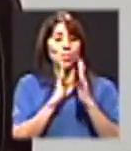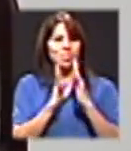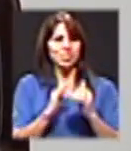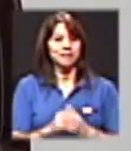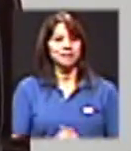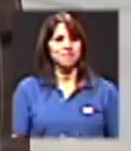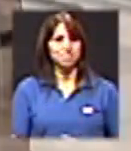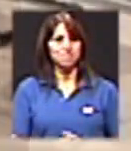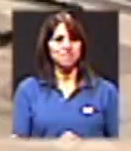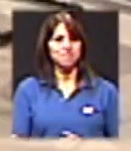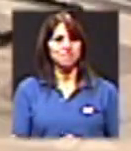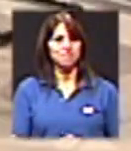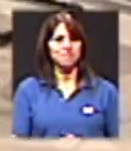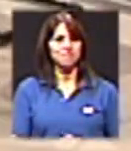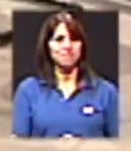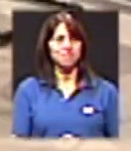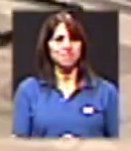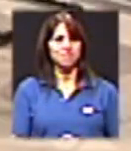hacerlo.